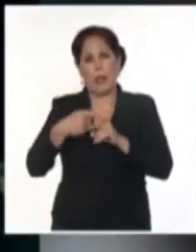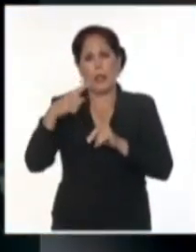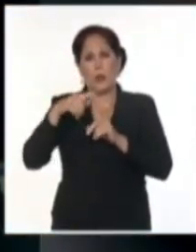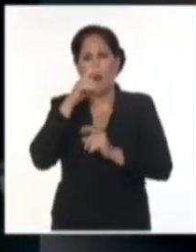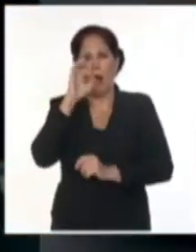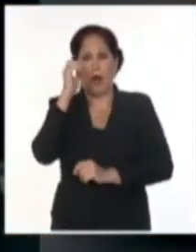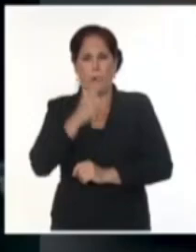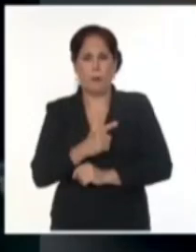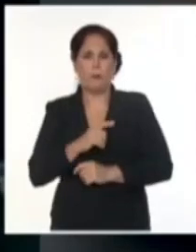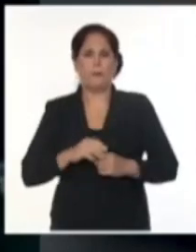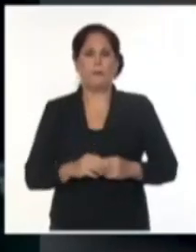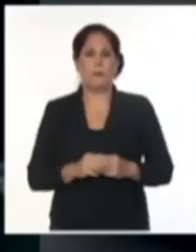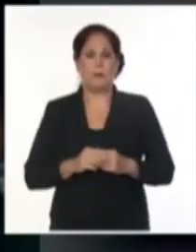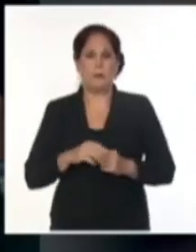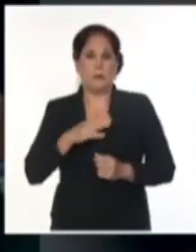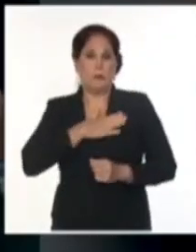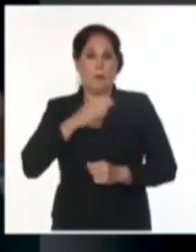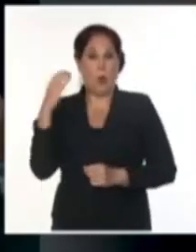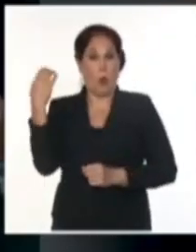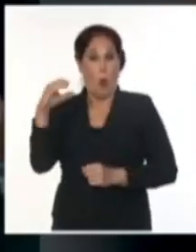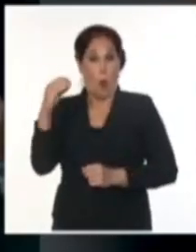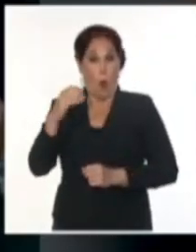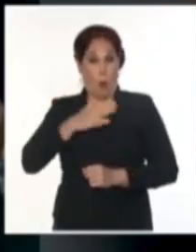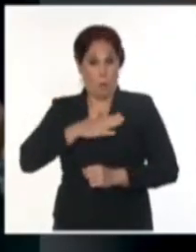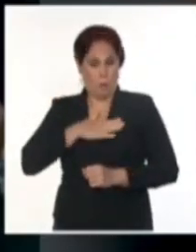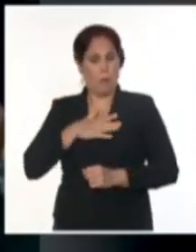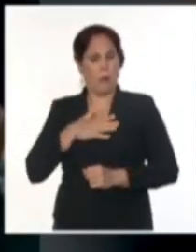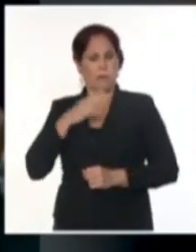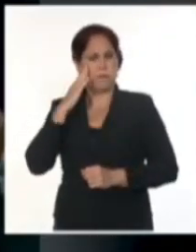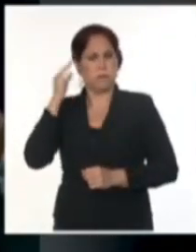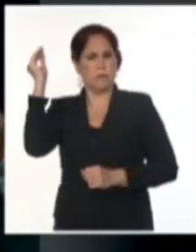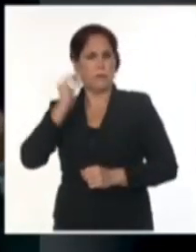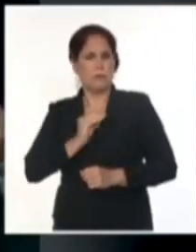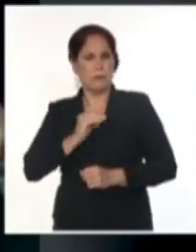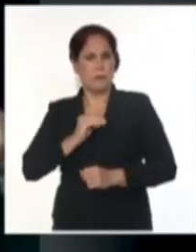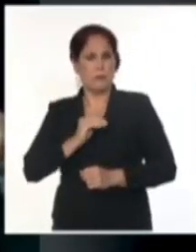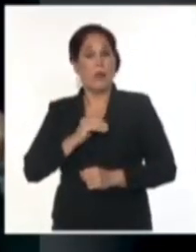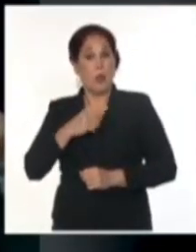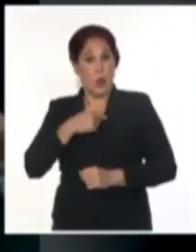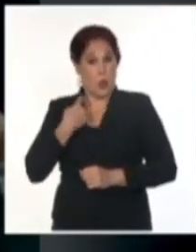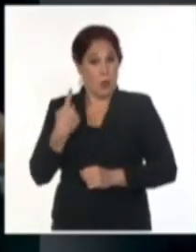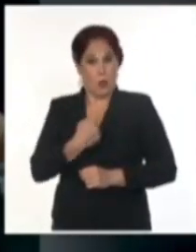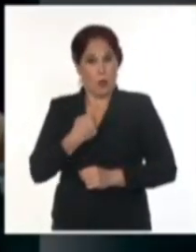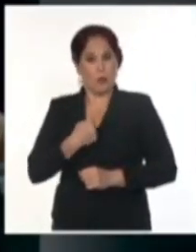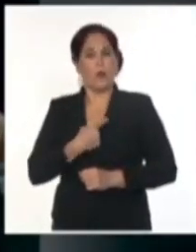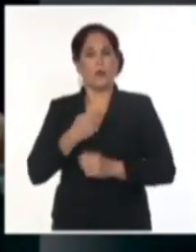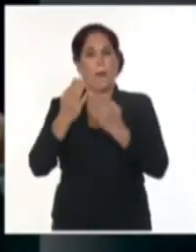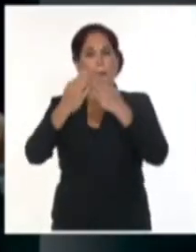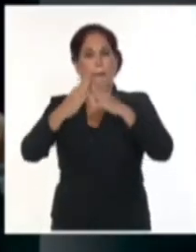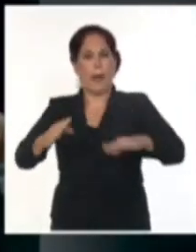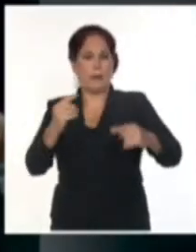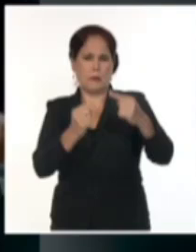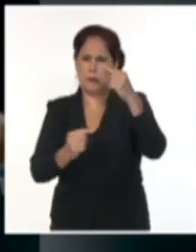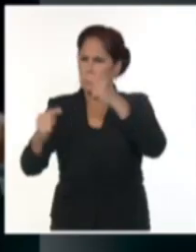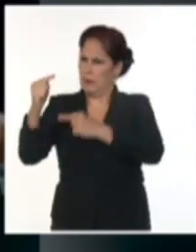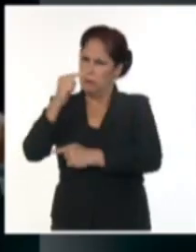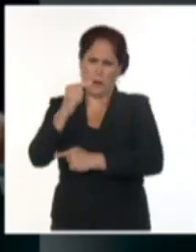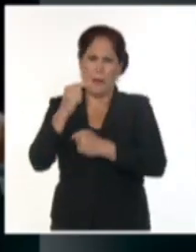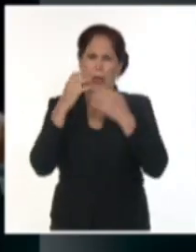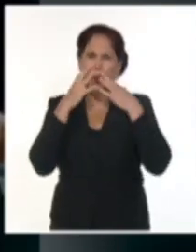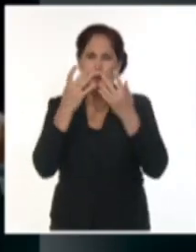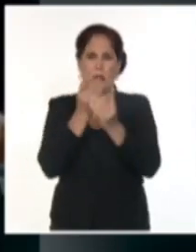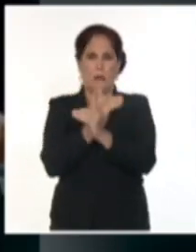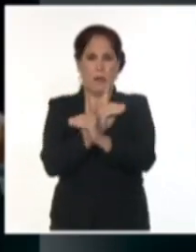Colombia, desde su firme convicción de tener la paz como principal valor